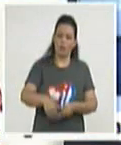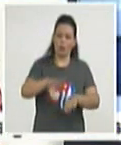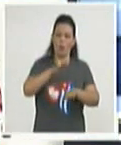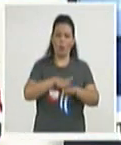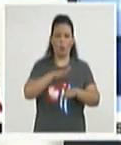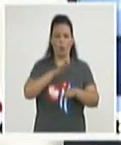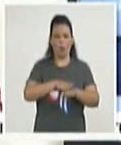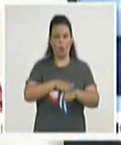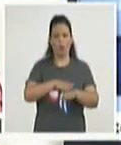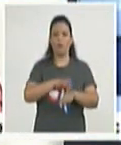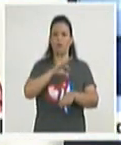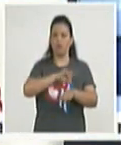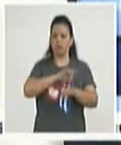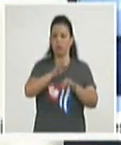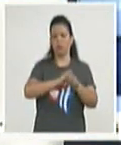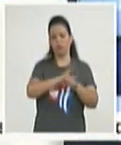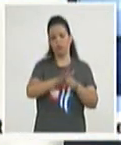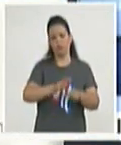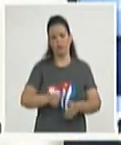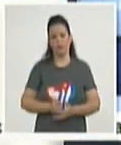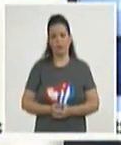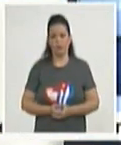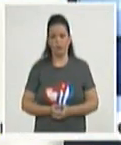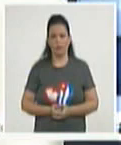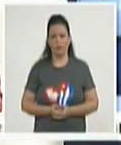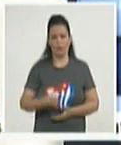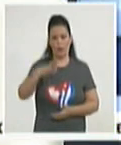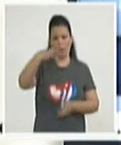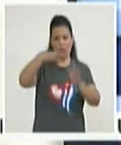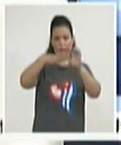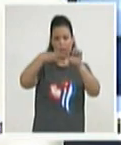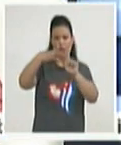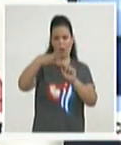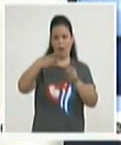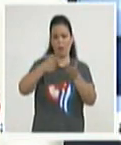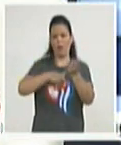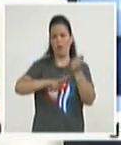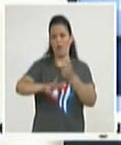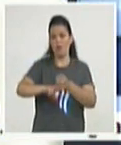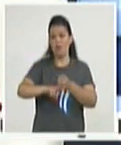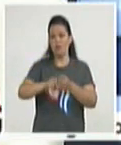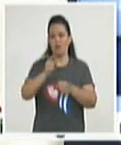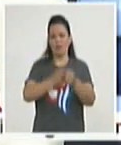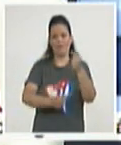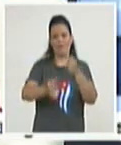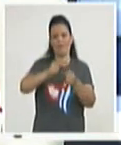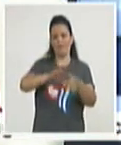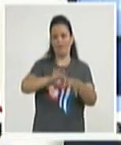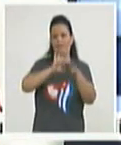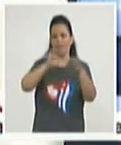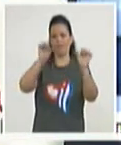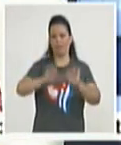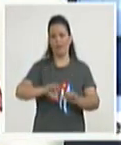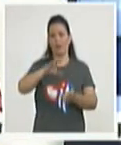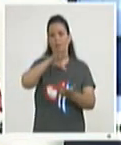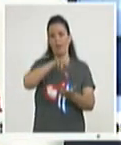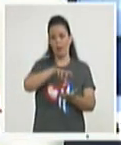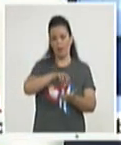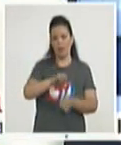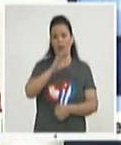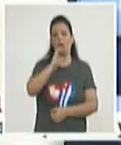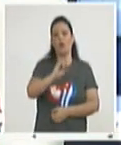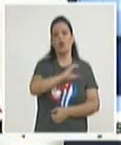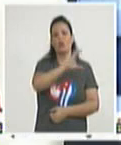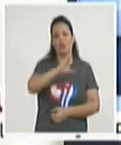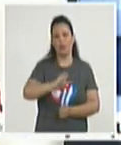de la enfermedad. En esta jornada, 3 provincias cubanas en el centro de la estadística: Pinar del Río en la región occidental,